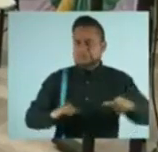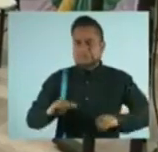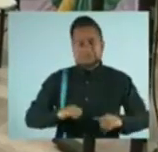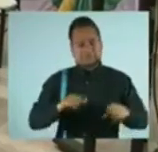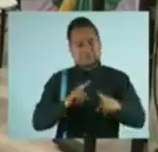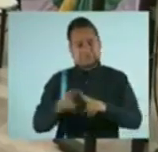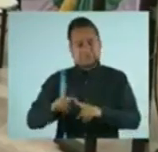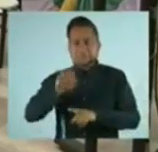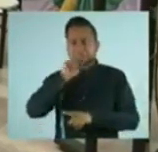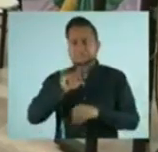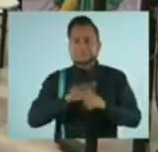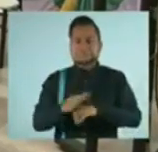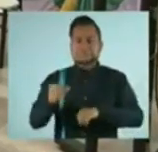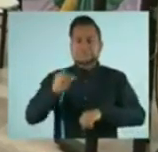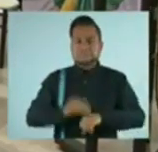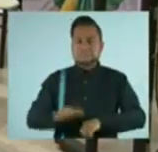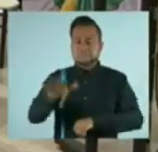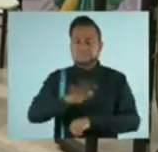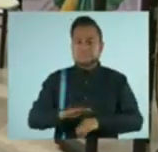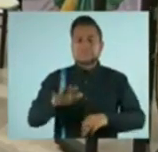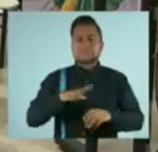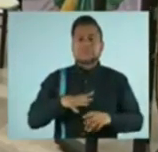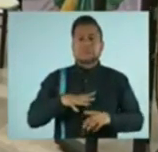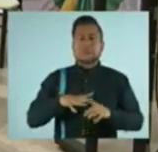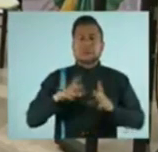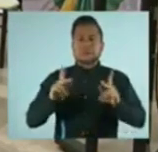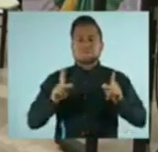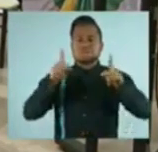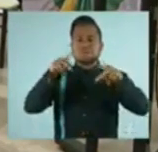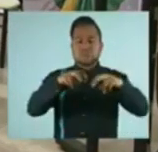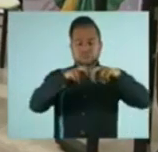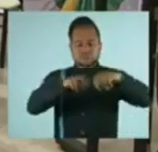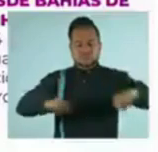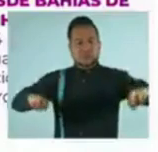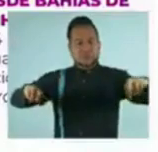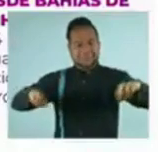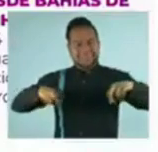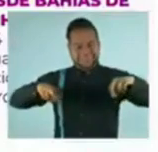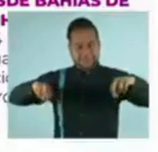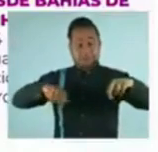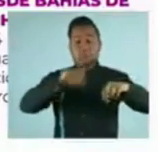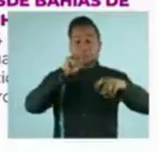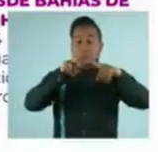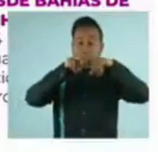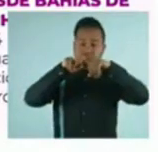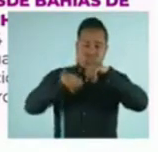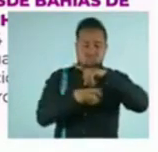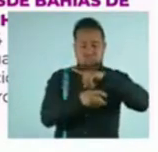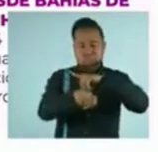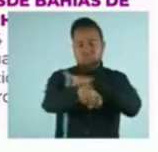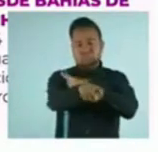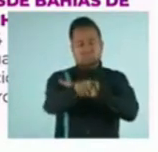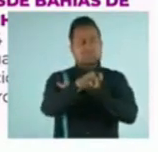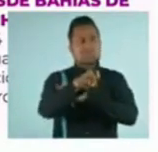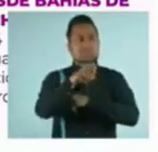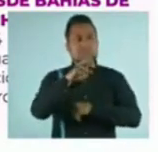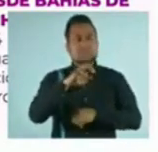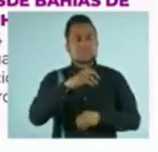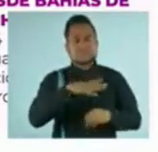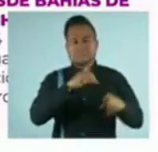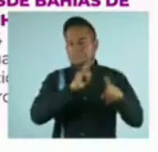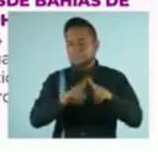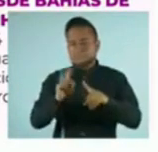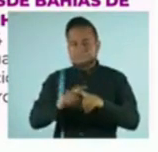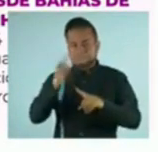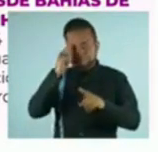Están también, hay puente colgante, tenemos tirolesa. Y hay muchas cosas